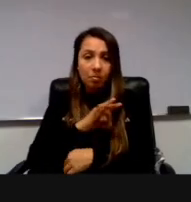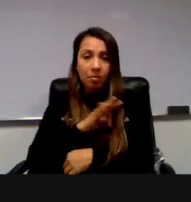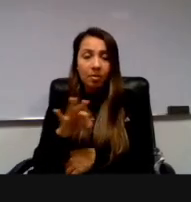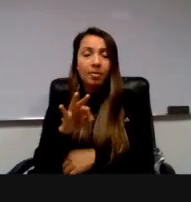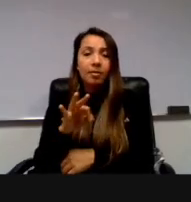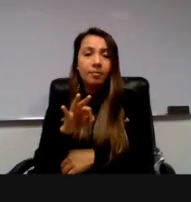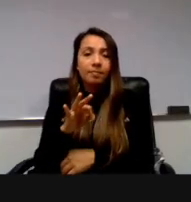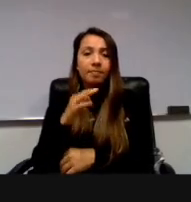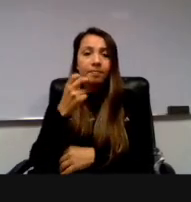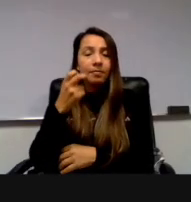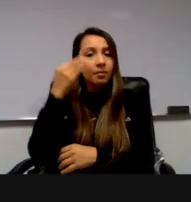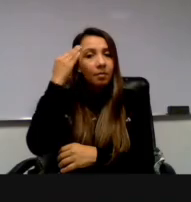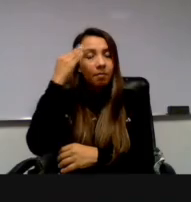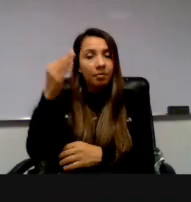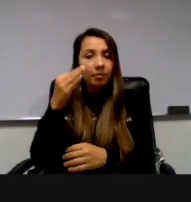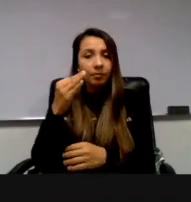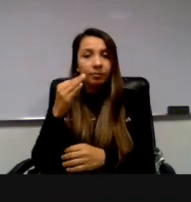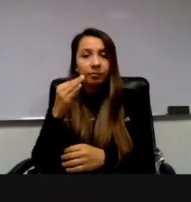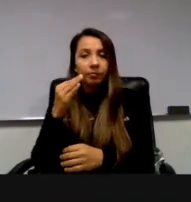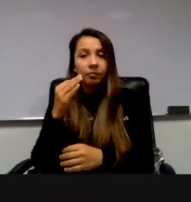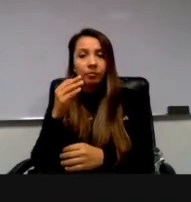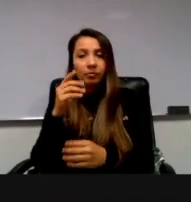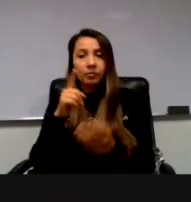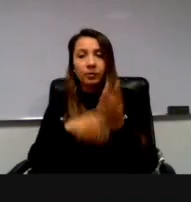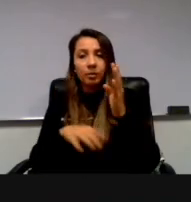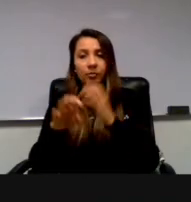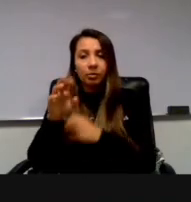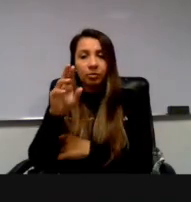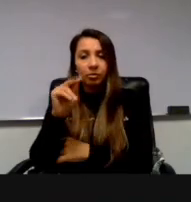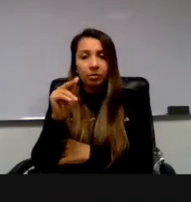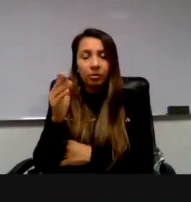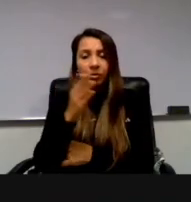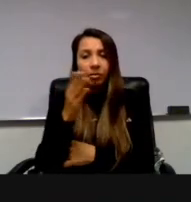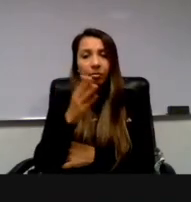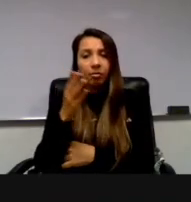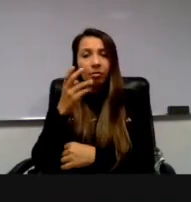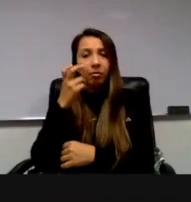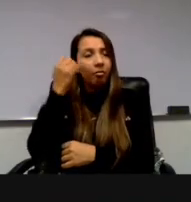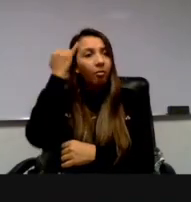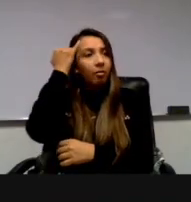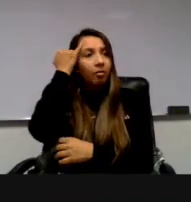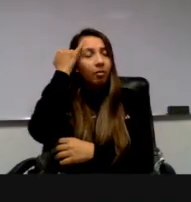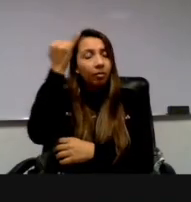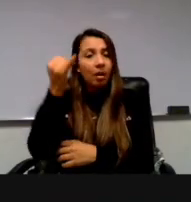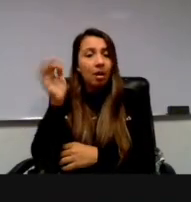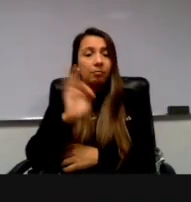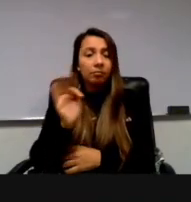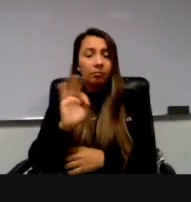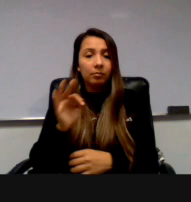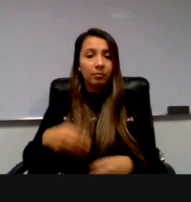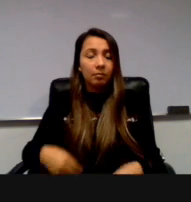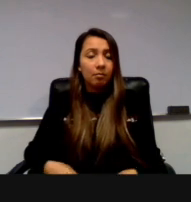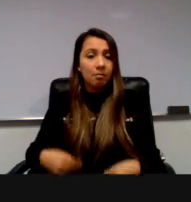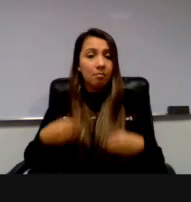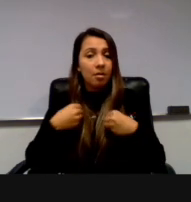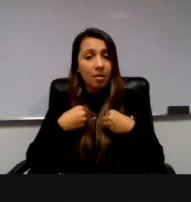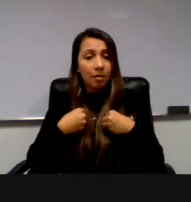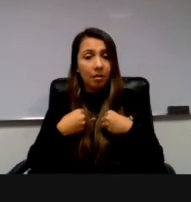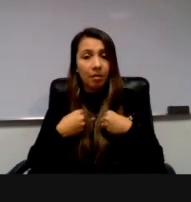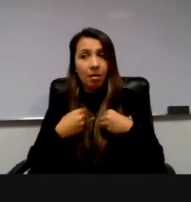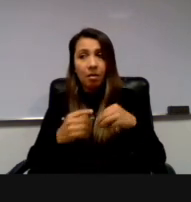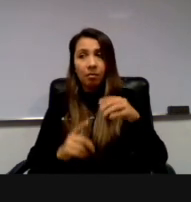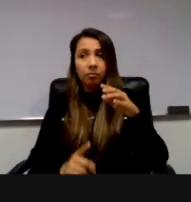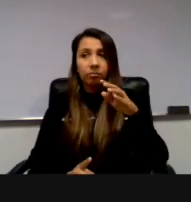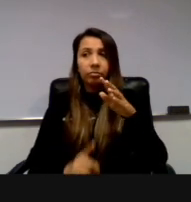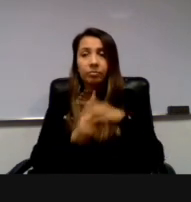años 80 se propuso la idea del mundo del RNA y se sugirió que tal vez la vida se originó